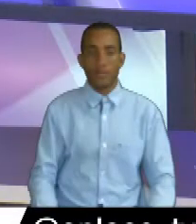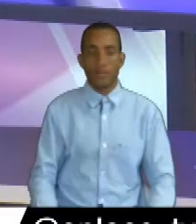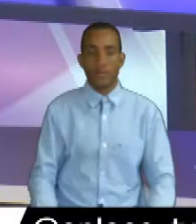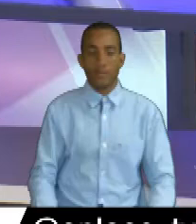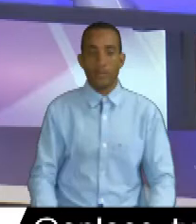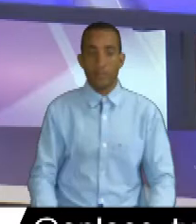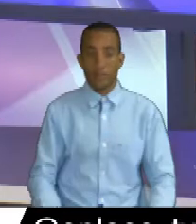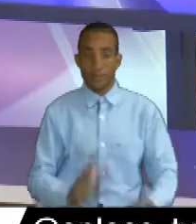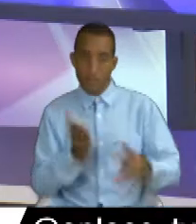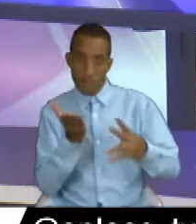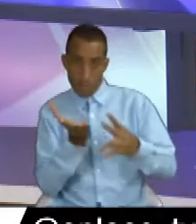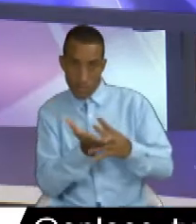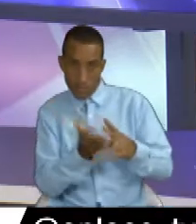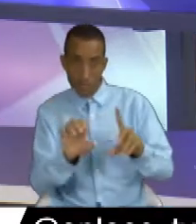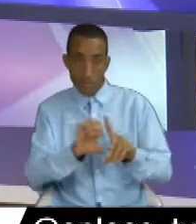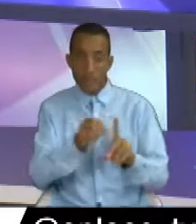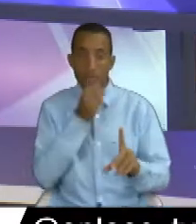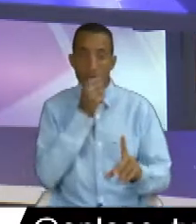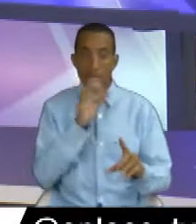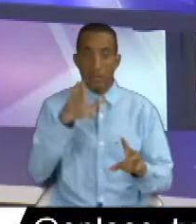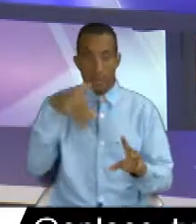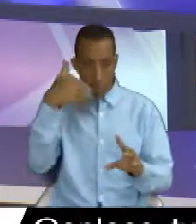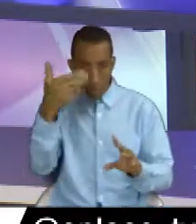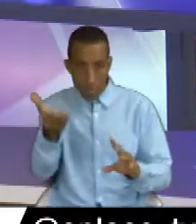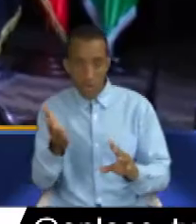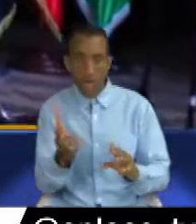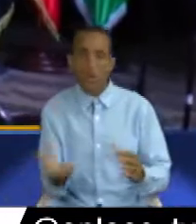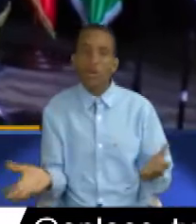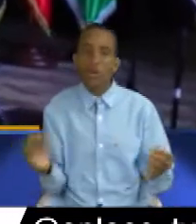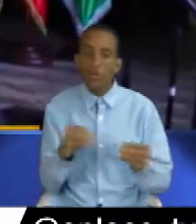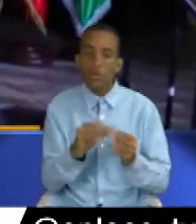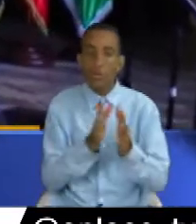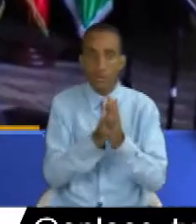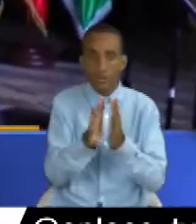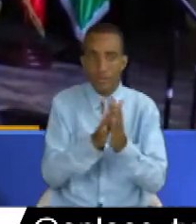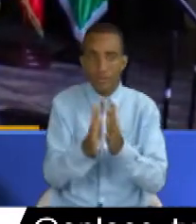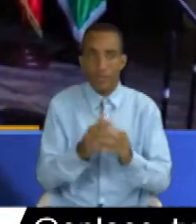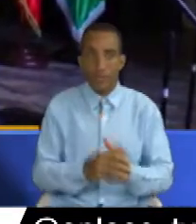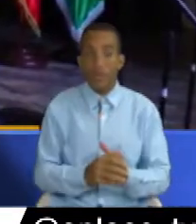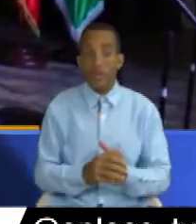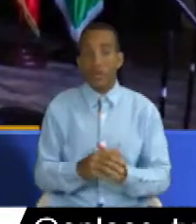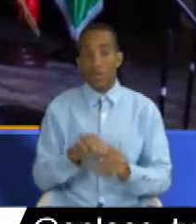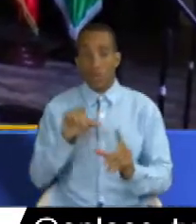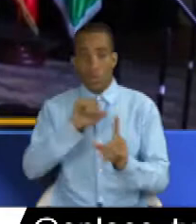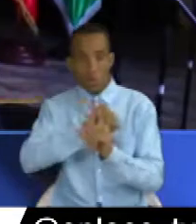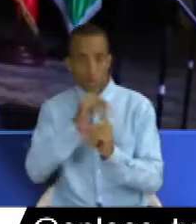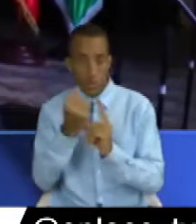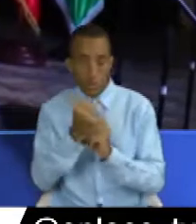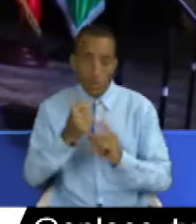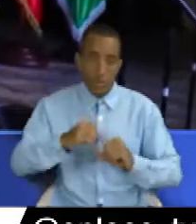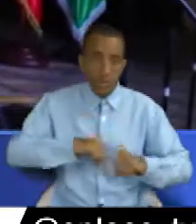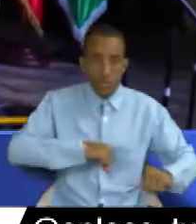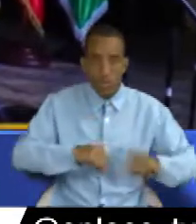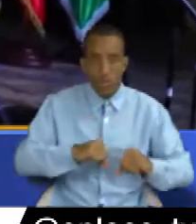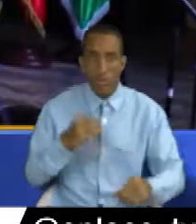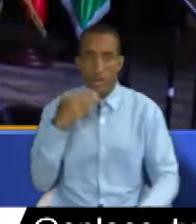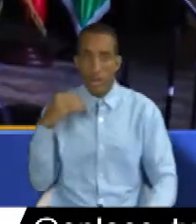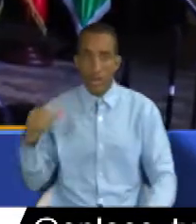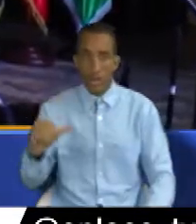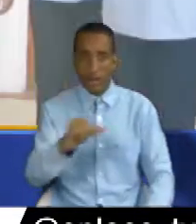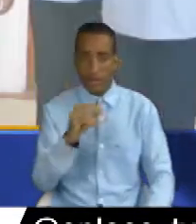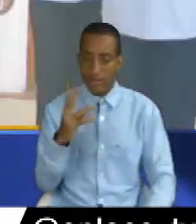Hacemos una pausa en Enlace Noticias. Al volver en instantes, espere detalles sobre la labor social que hace un grupo de mujeres esposas